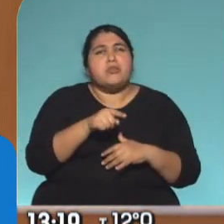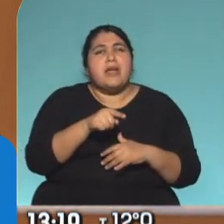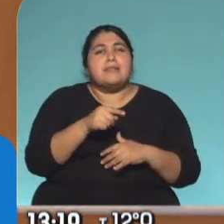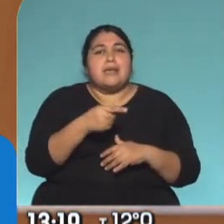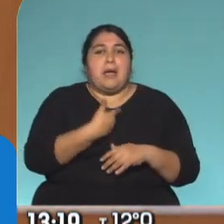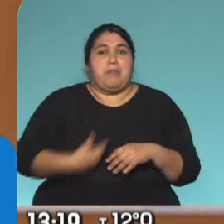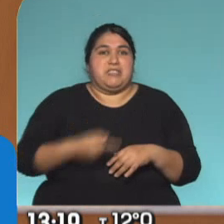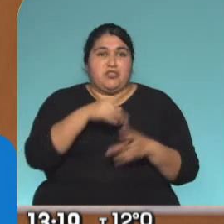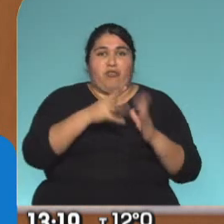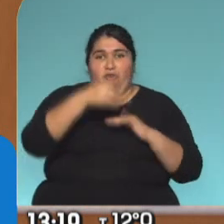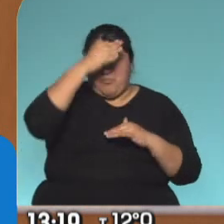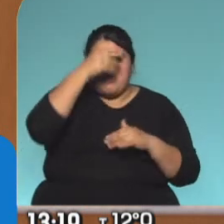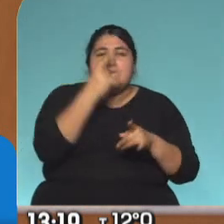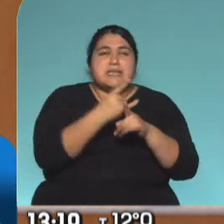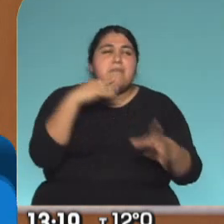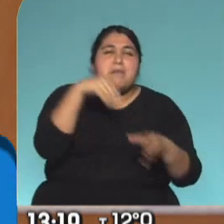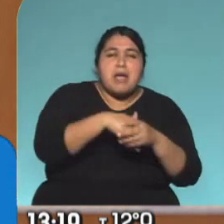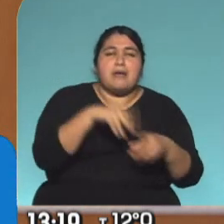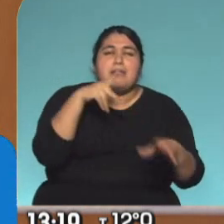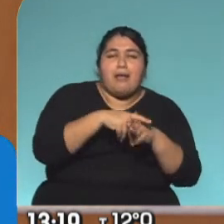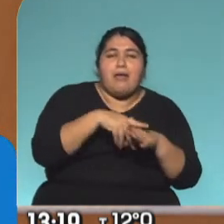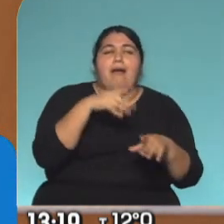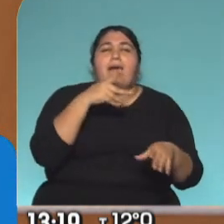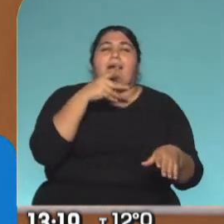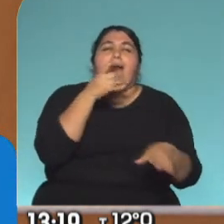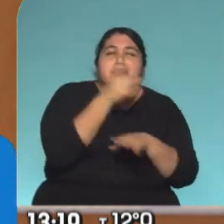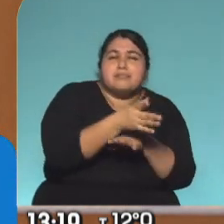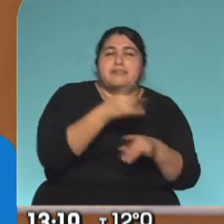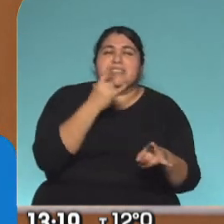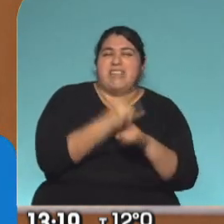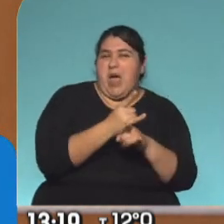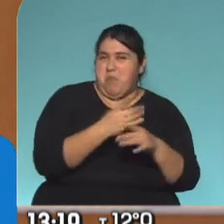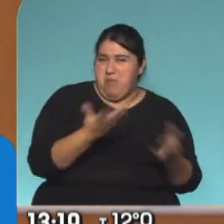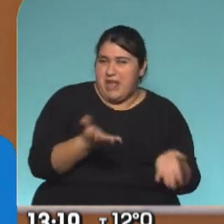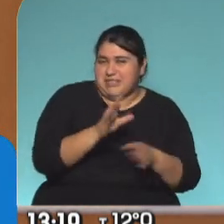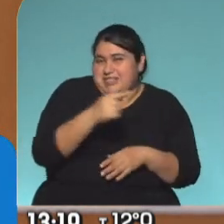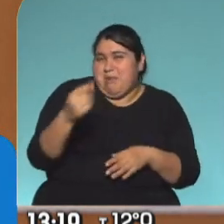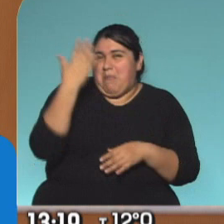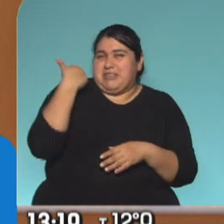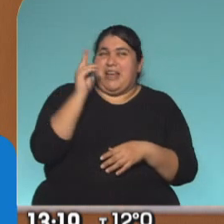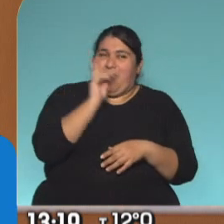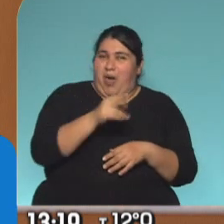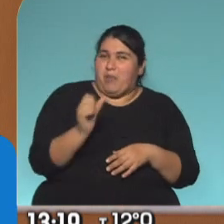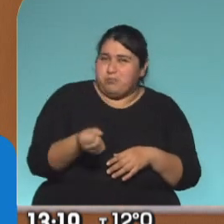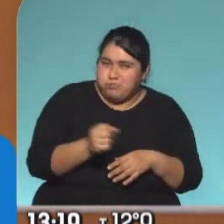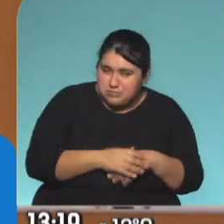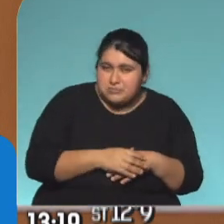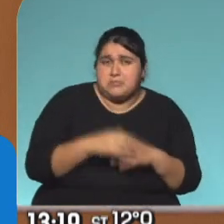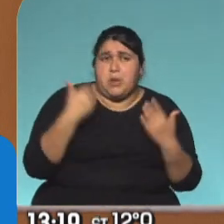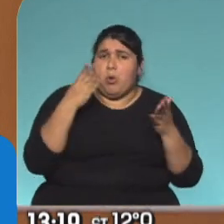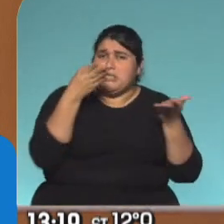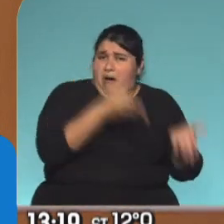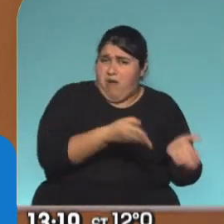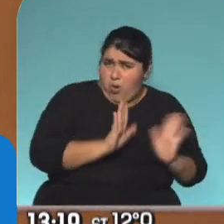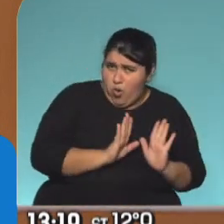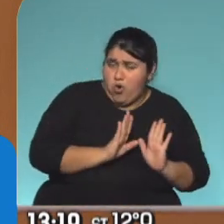presidente del estilo de Trump, es que interrumpe, se mete, agrede, bueno, lo que vimos la semana pasada. Que no haya debate puede ser que lo favorezca, es cierto,